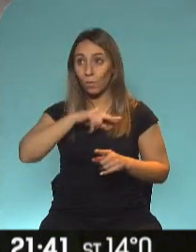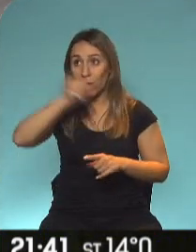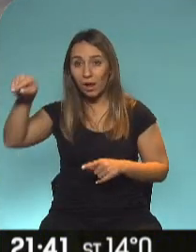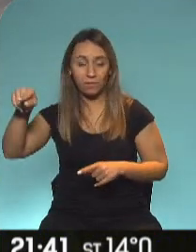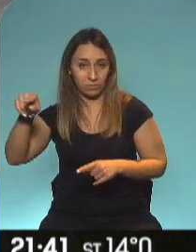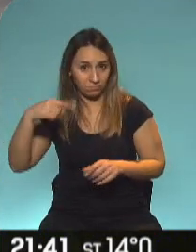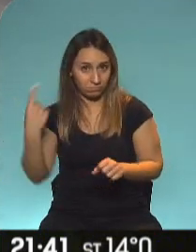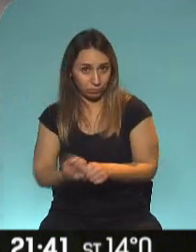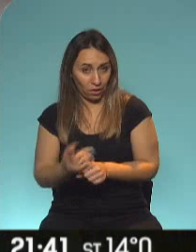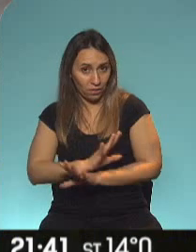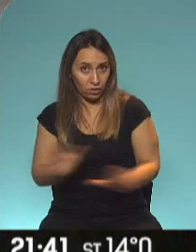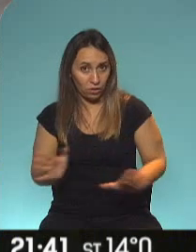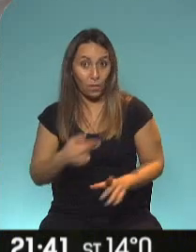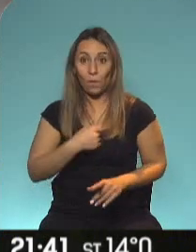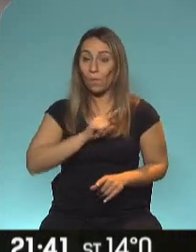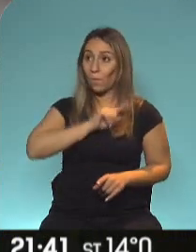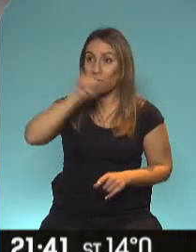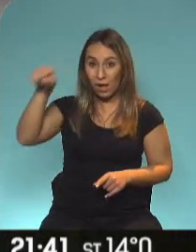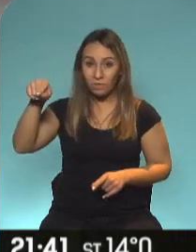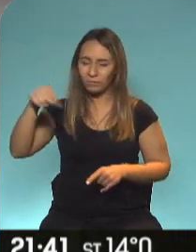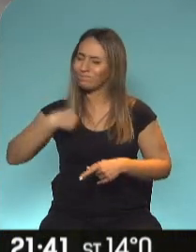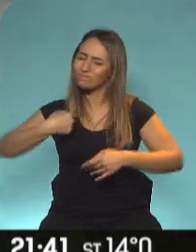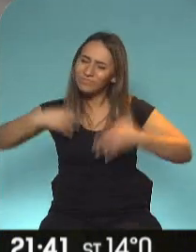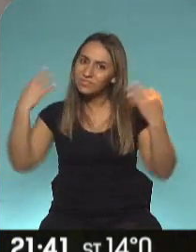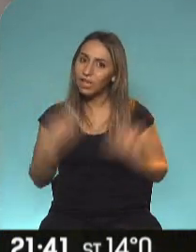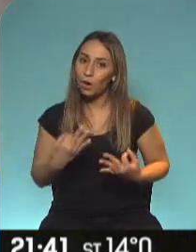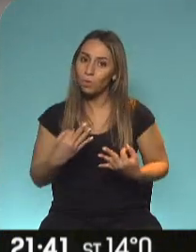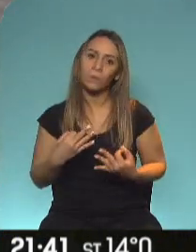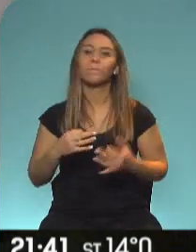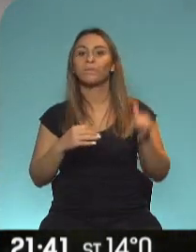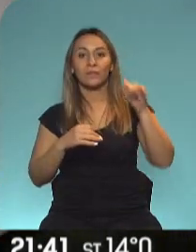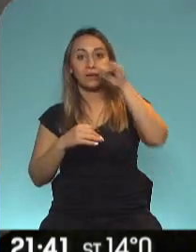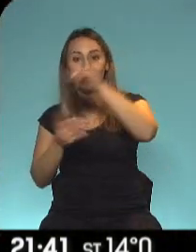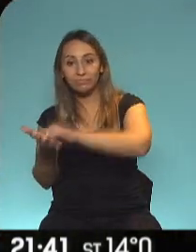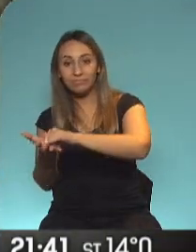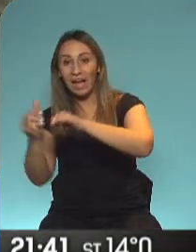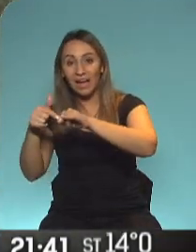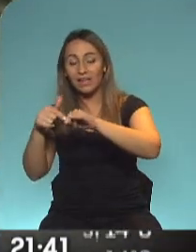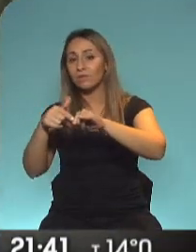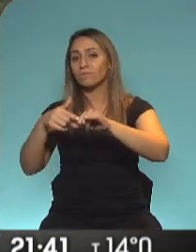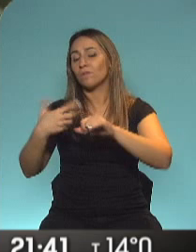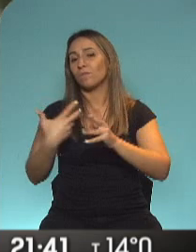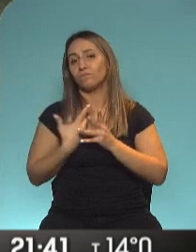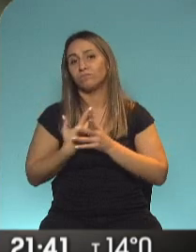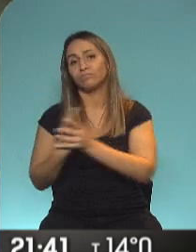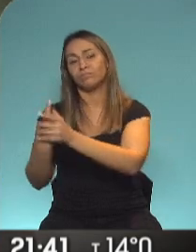allá, directamente seguro. En el aeropuerto, a la presión.